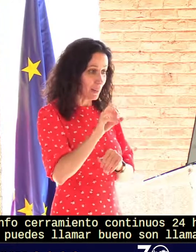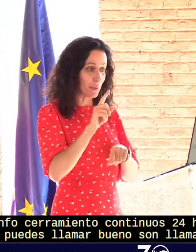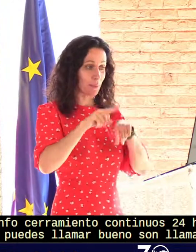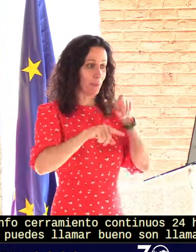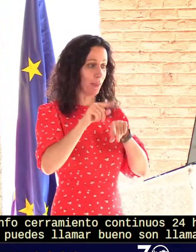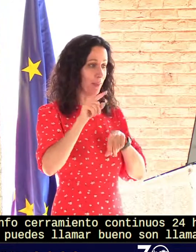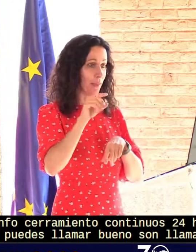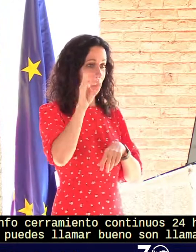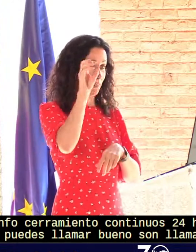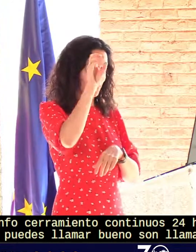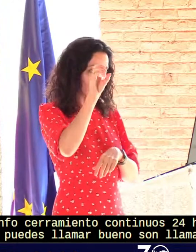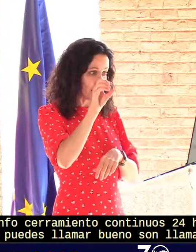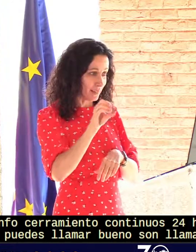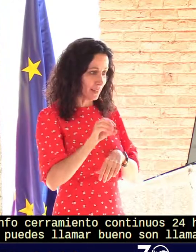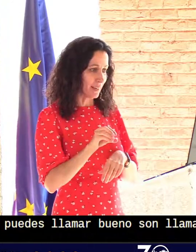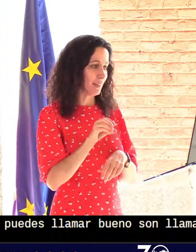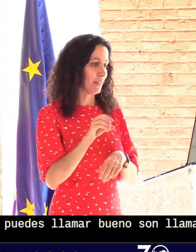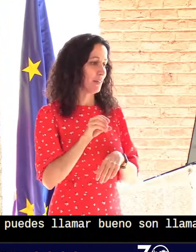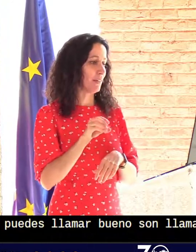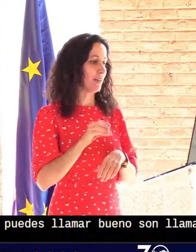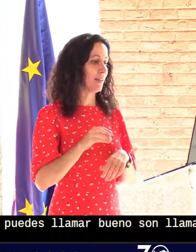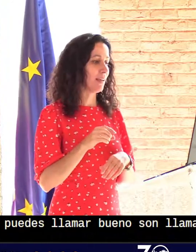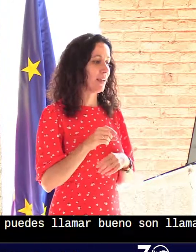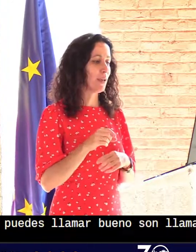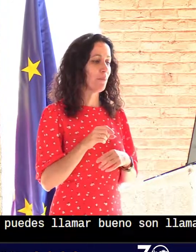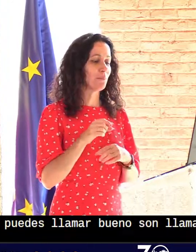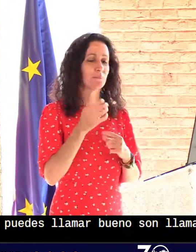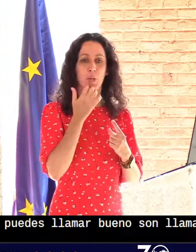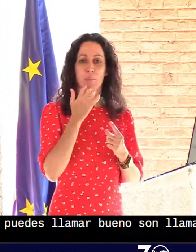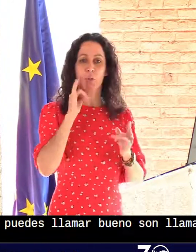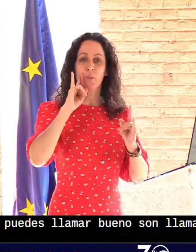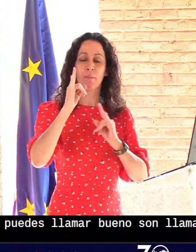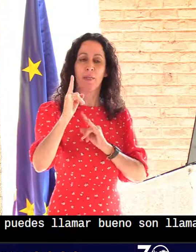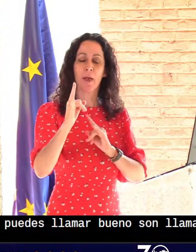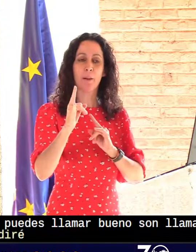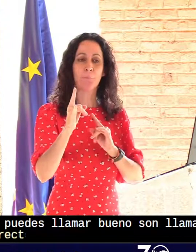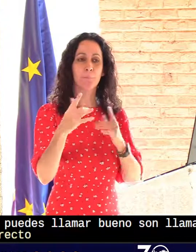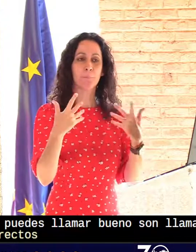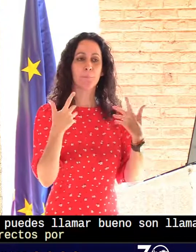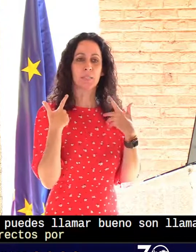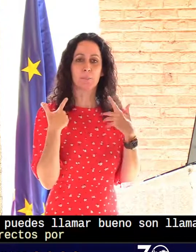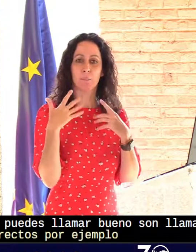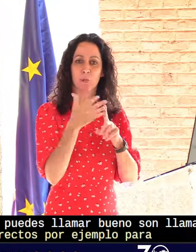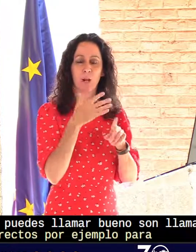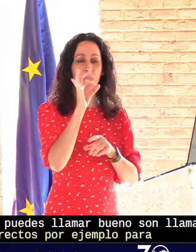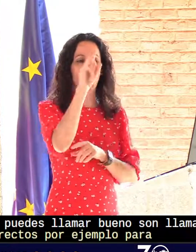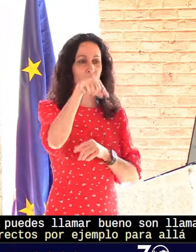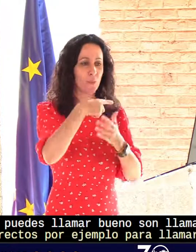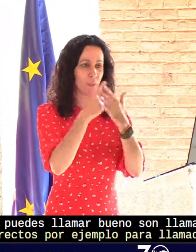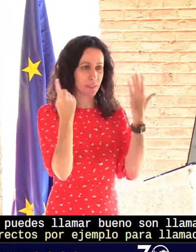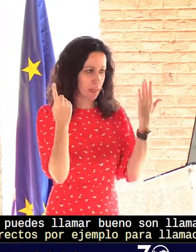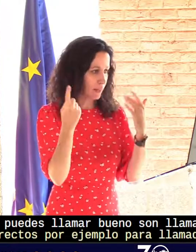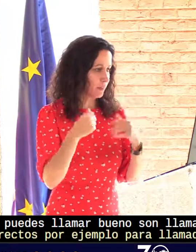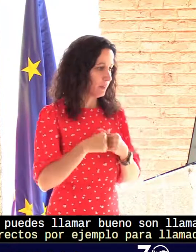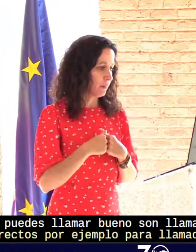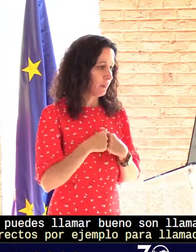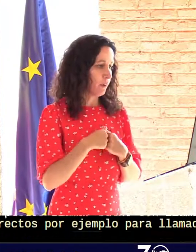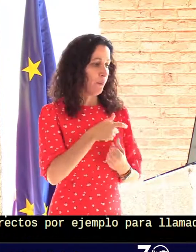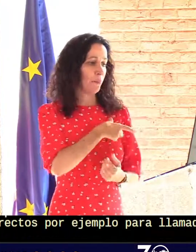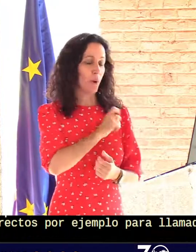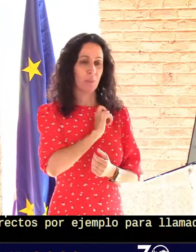hay hay un apartados hay hay iconos eh directos por ejemplo para llamadas por ejemplo para